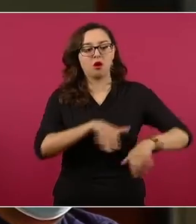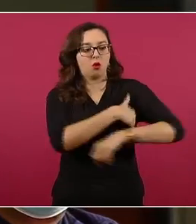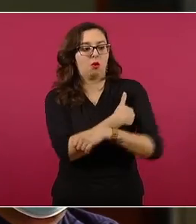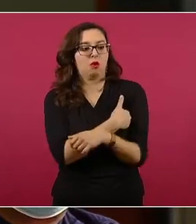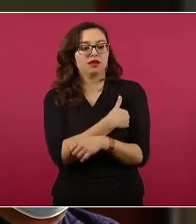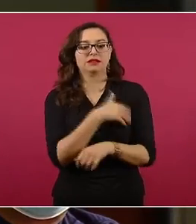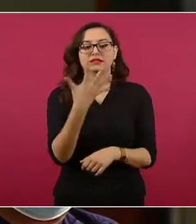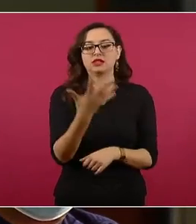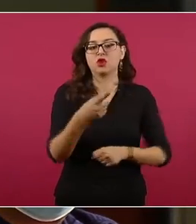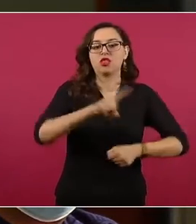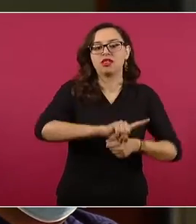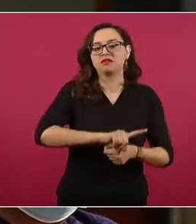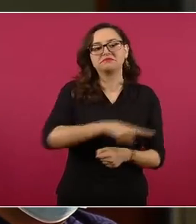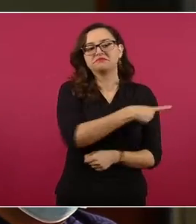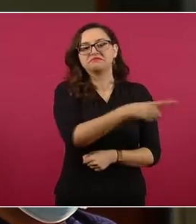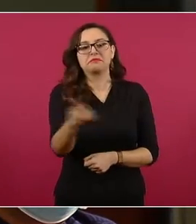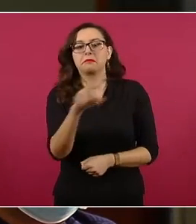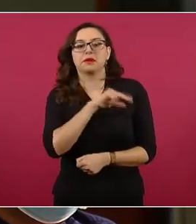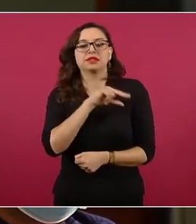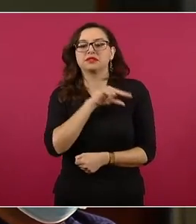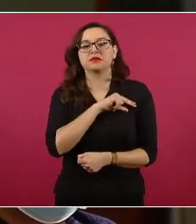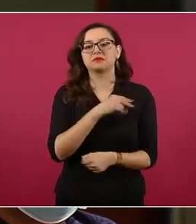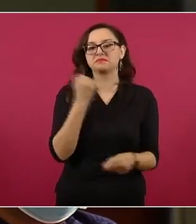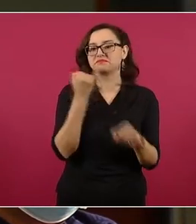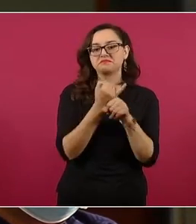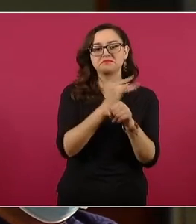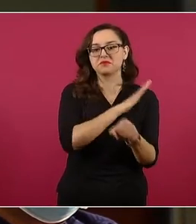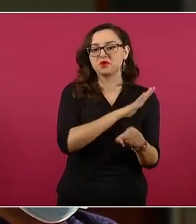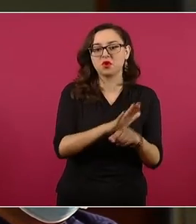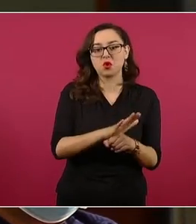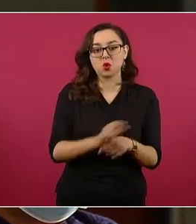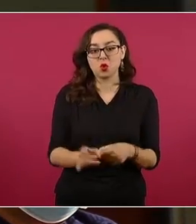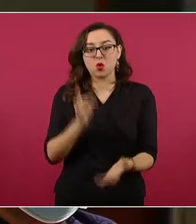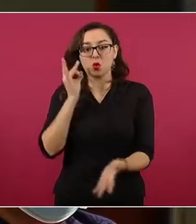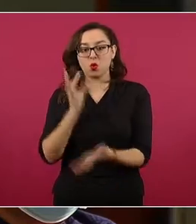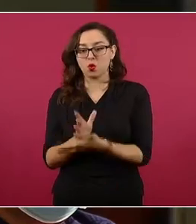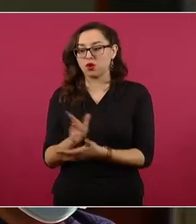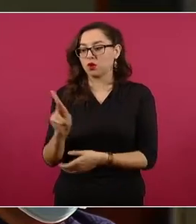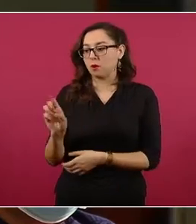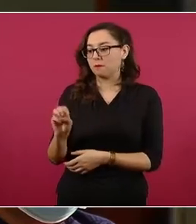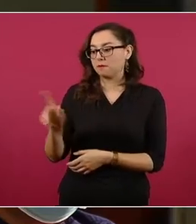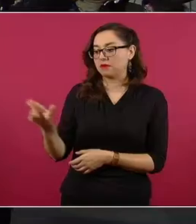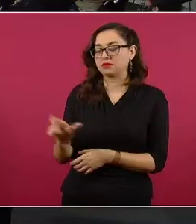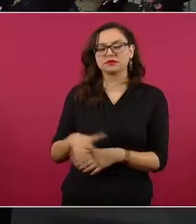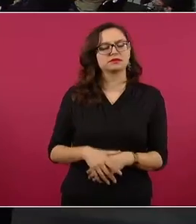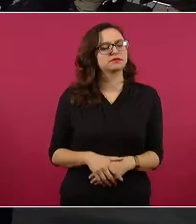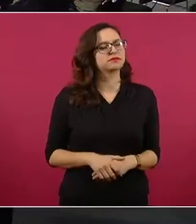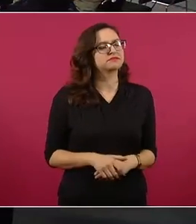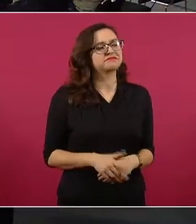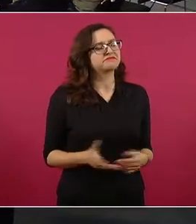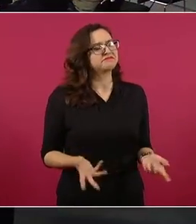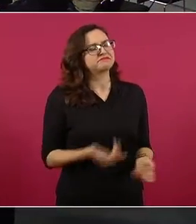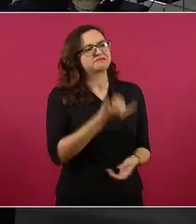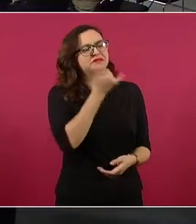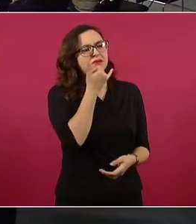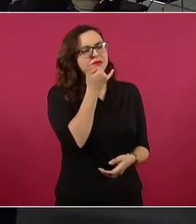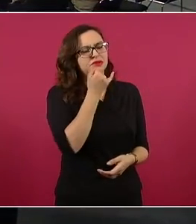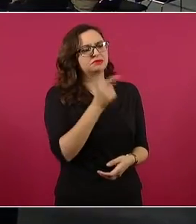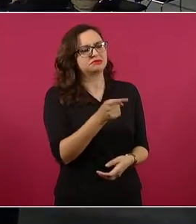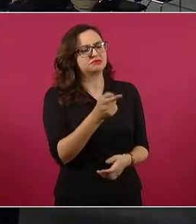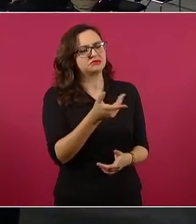Pemex. ¿Cuál sería la razón de proceder en este cambio de política? Información, ¿no? No,